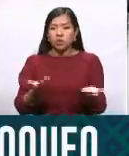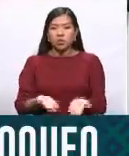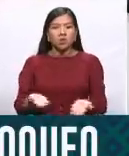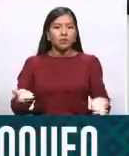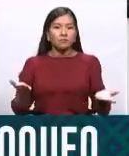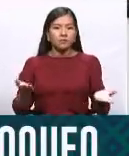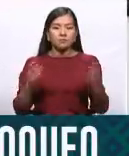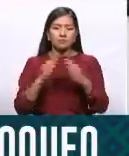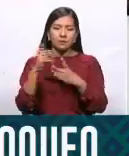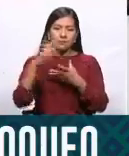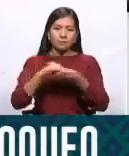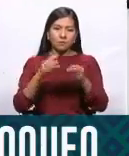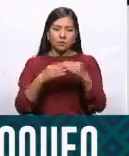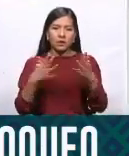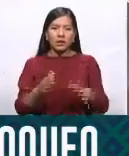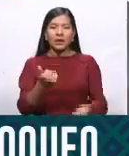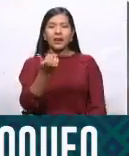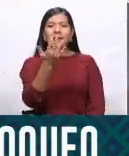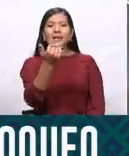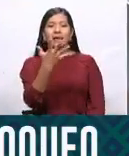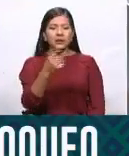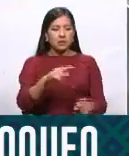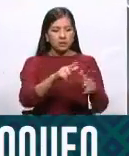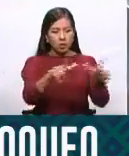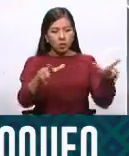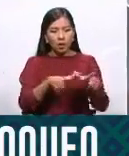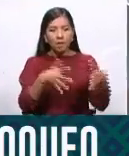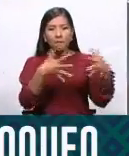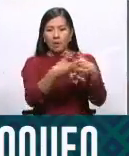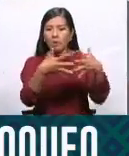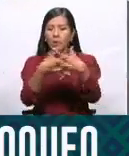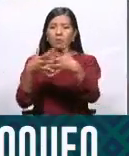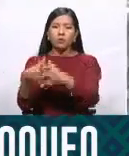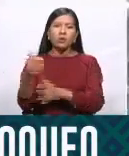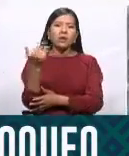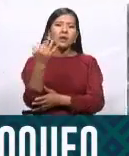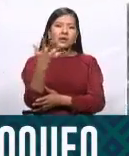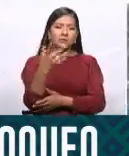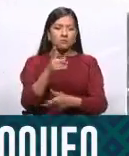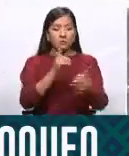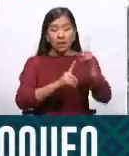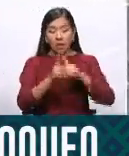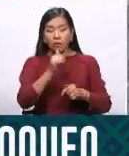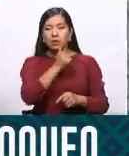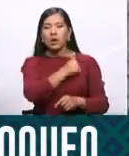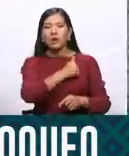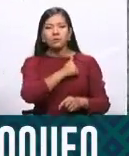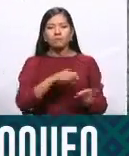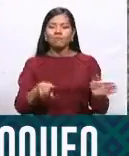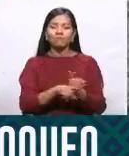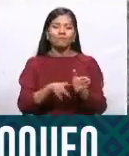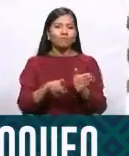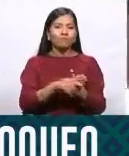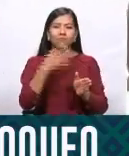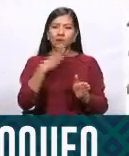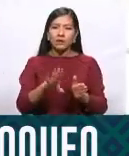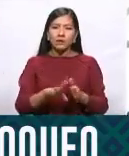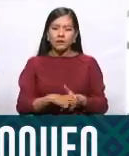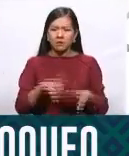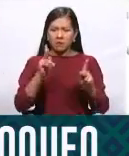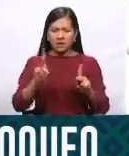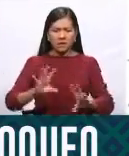Nos cuenta que al menos recorre 15 puntos de bloqueo, en los cuales la actitud de las personas que realizan esta medida de presión es negativa.